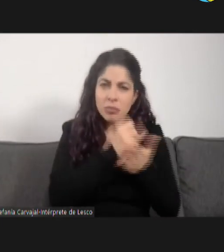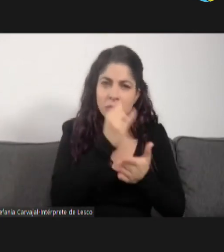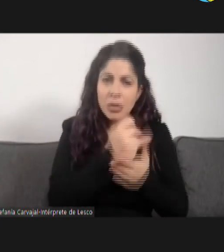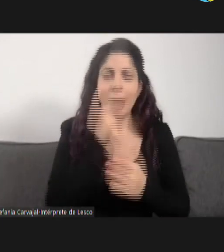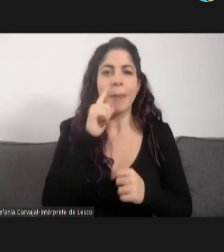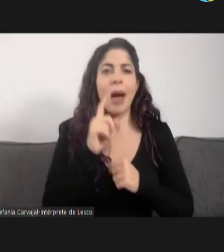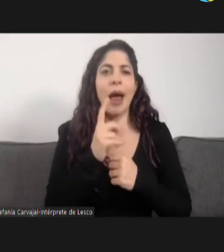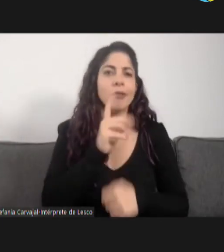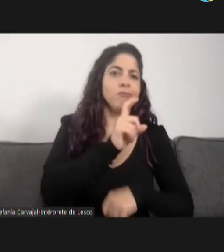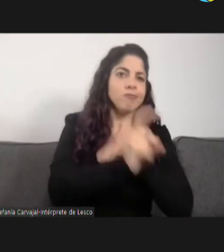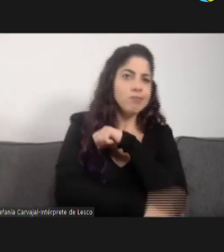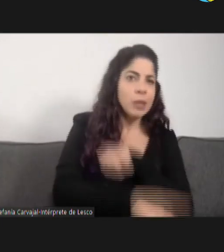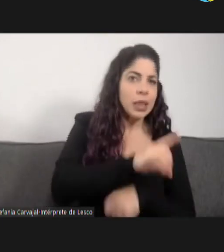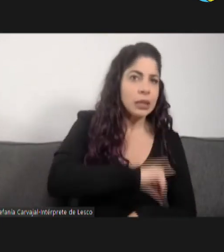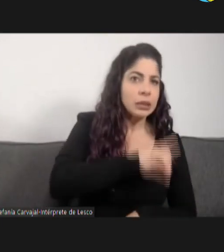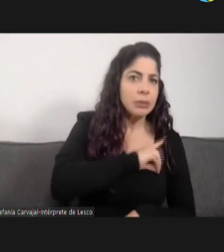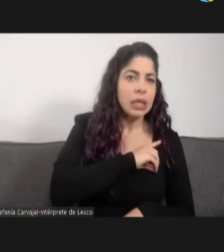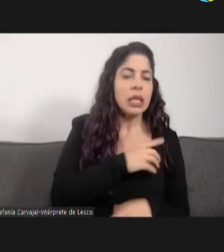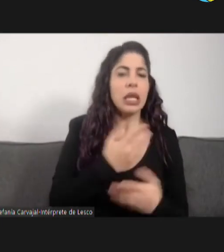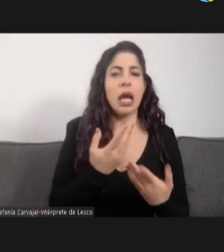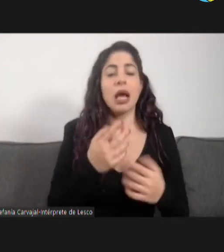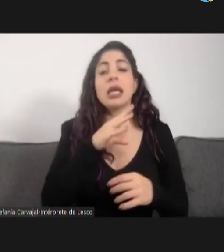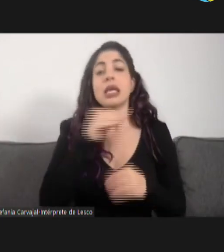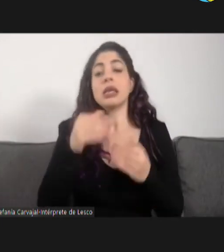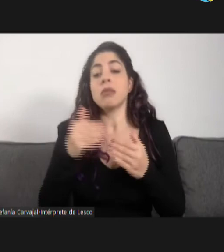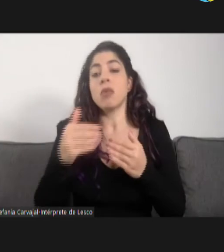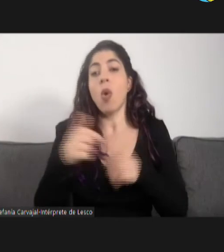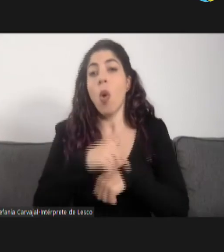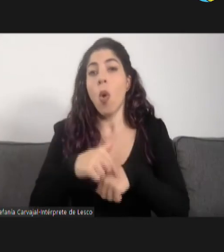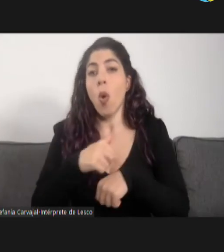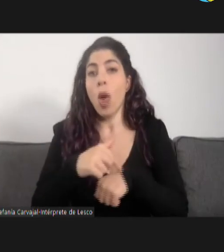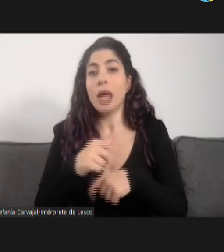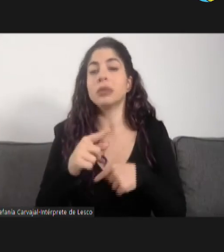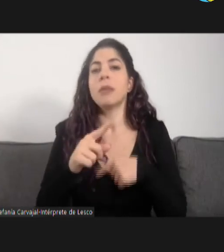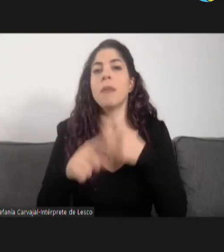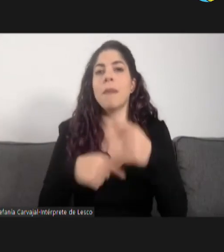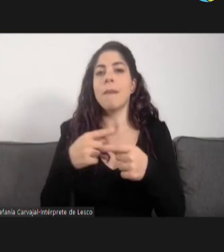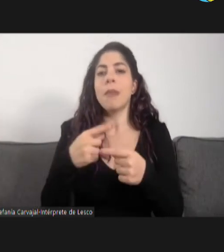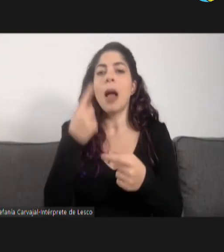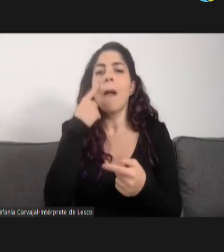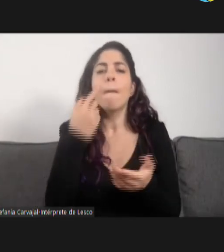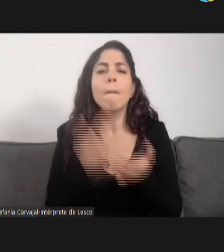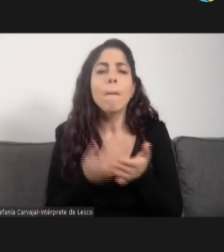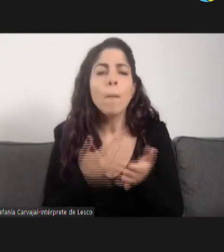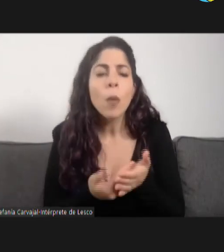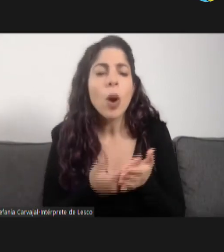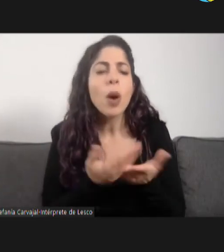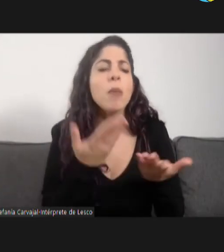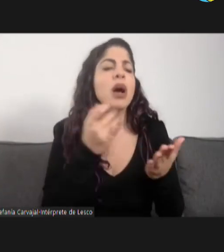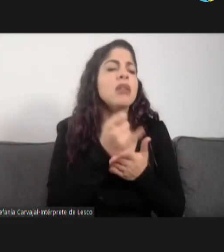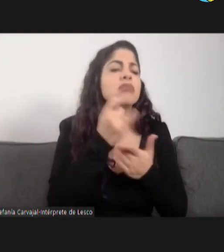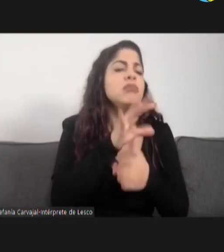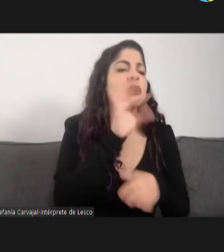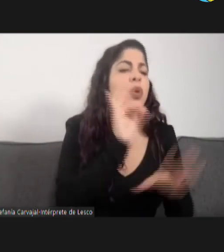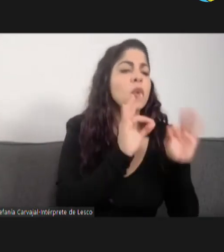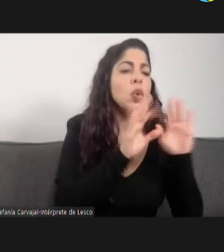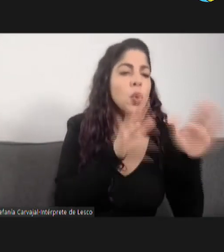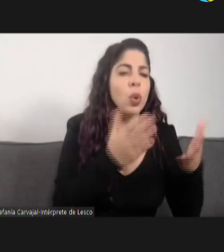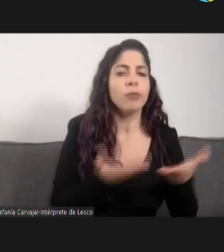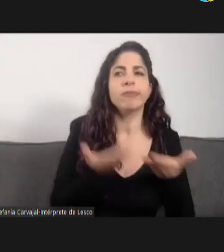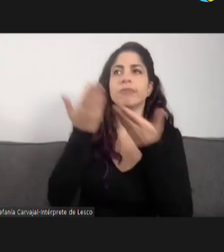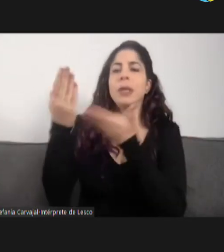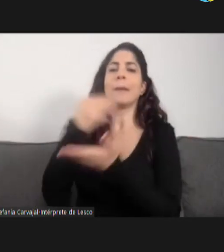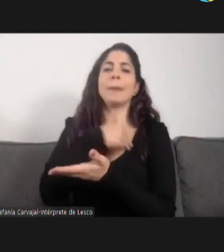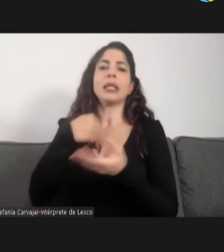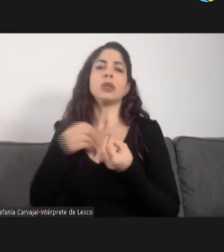procedan y en las próximas horas se estará presentando las evidencias y los hallazgos al Ministerio Público